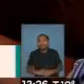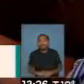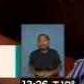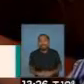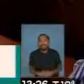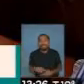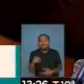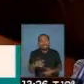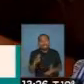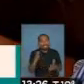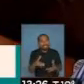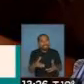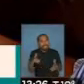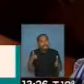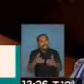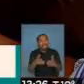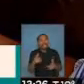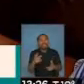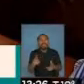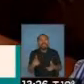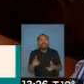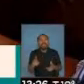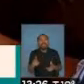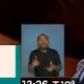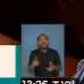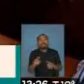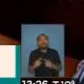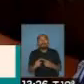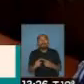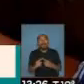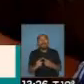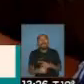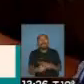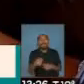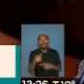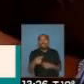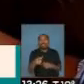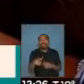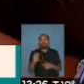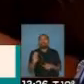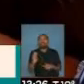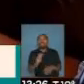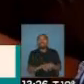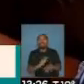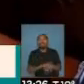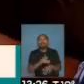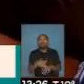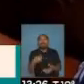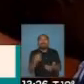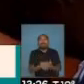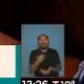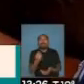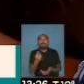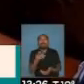eso tiene que ver con la actitud y la decisión que toman los formadores de los precios en la economía argentina, que son